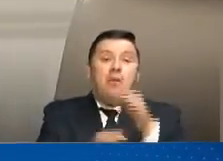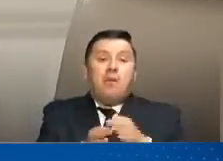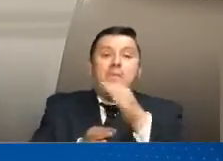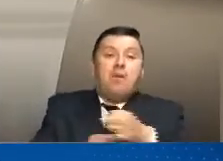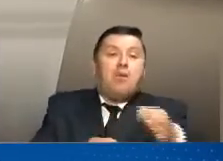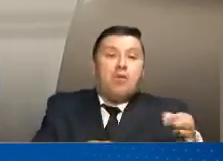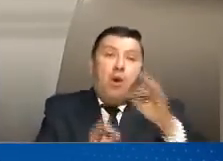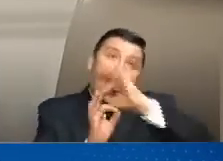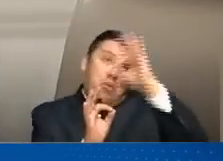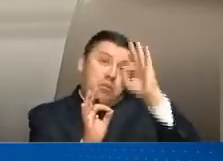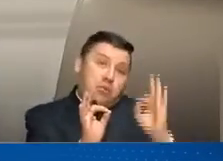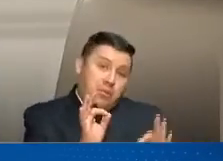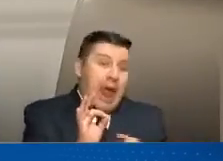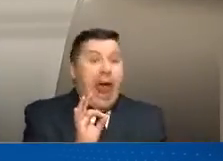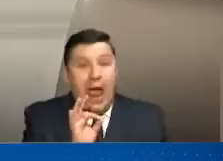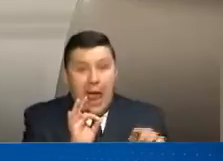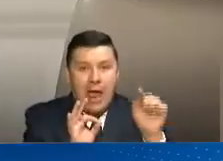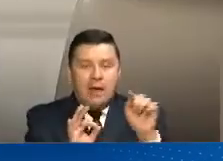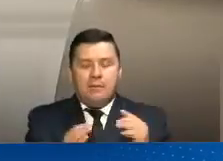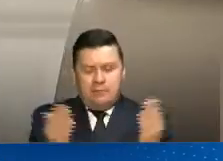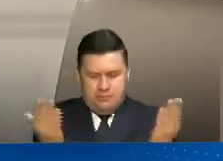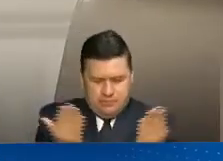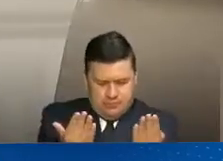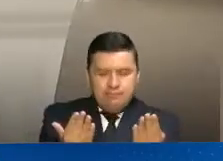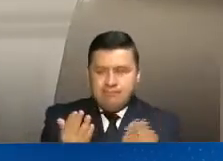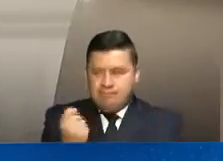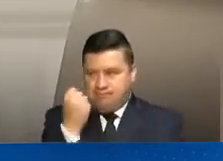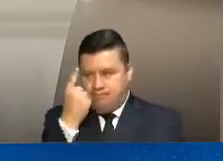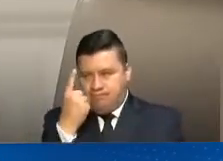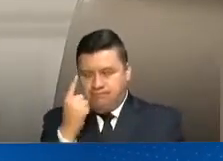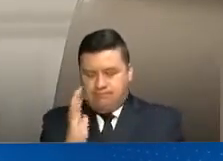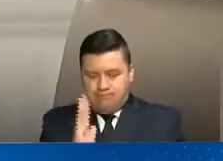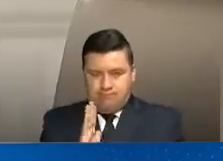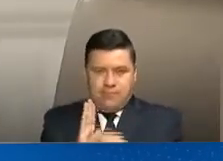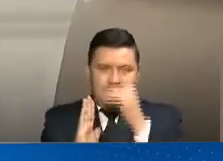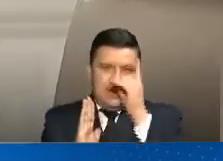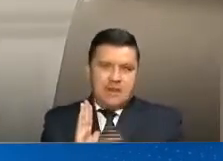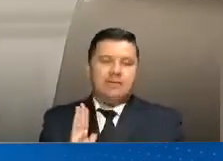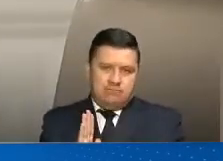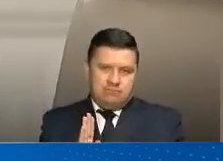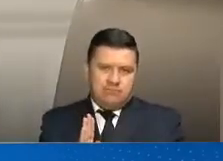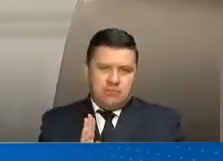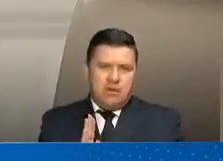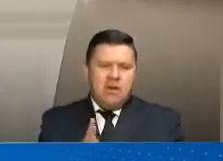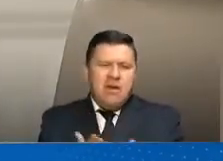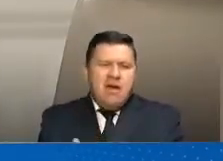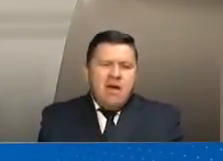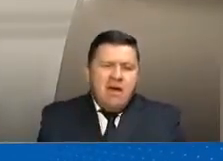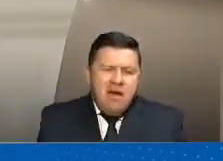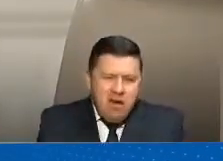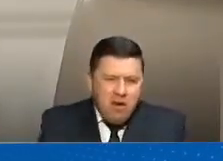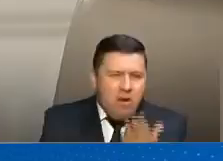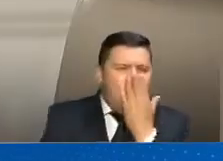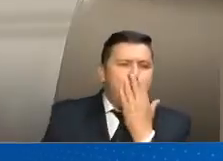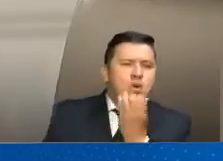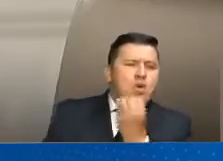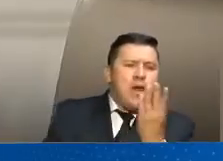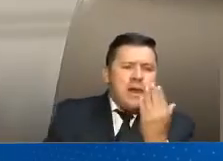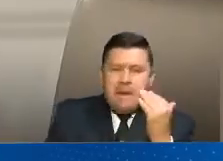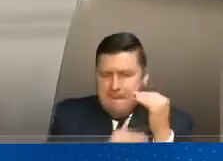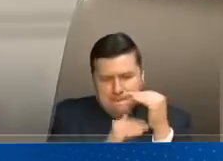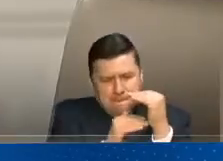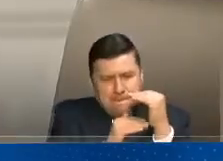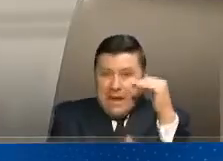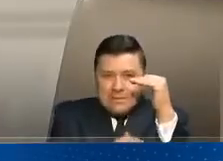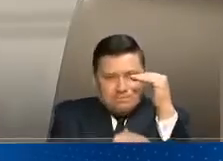municipios, ha permitido entender cuáles serán los casos o los números máximos que